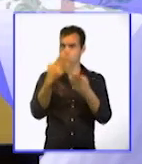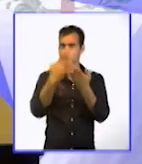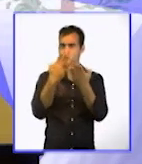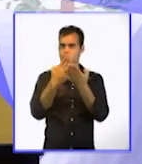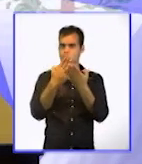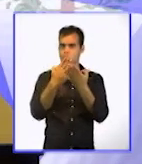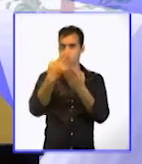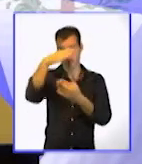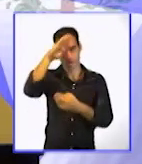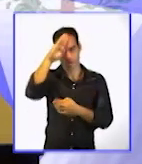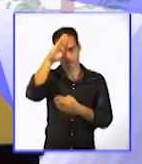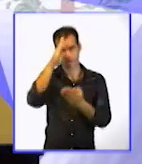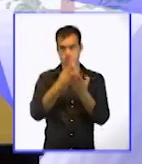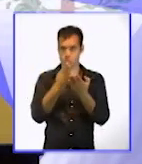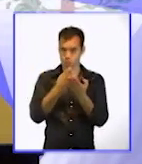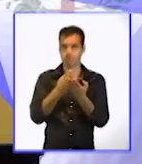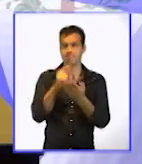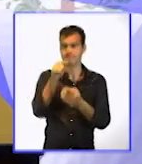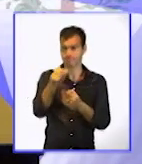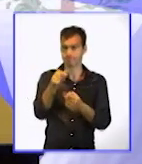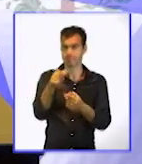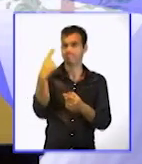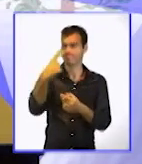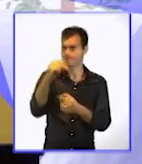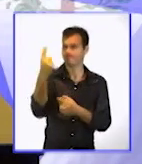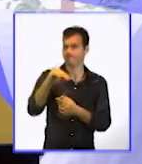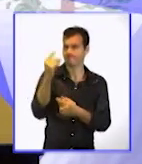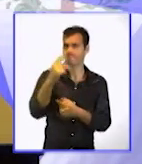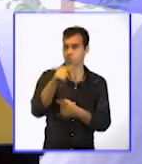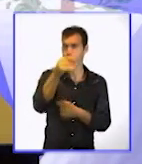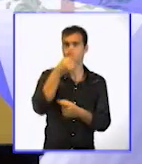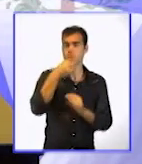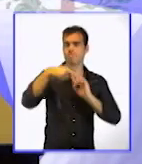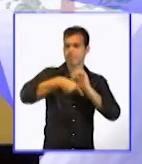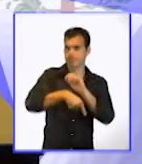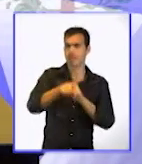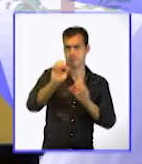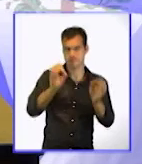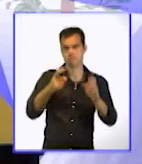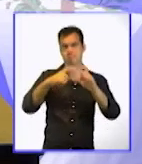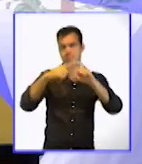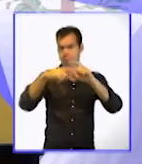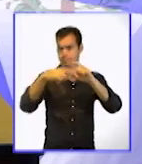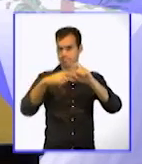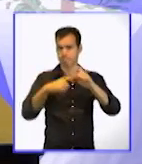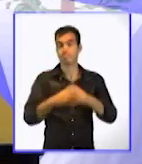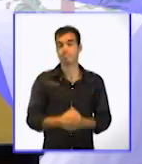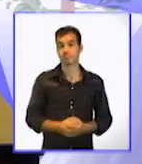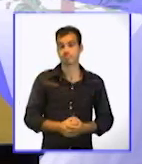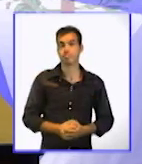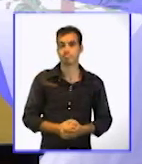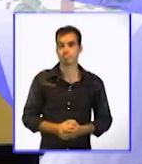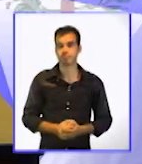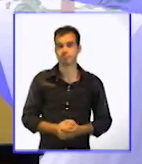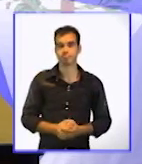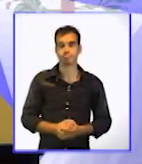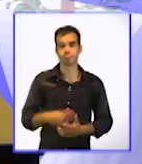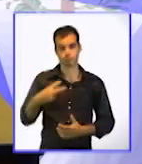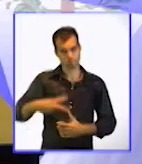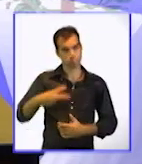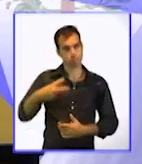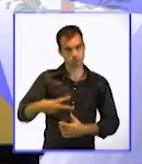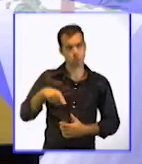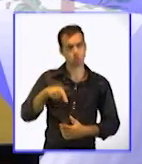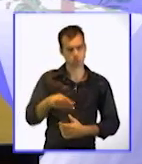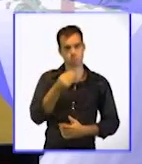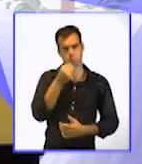mayor profundidad, más simple, donde ustedes van a profundizar al igual en estos contenidos. Al igual que el repasador virtual, van